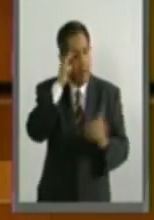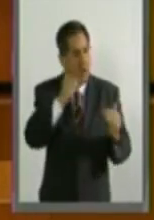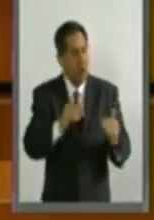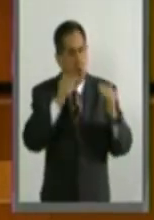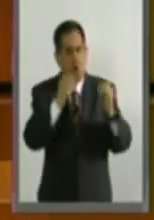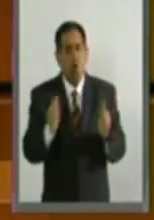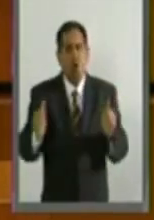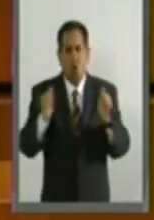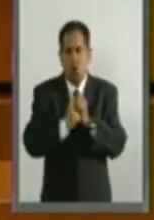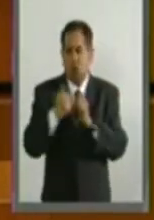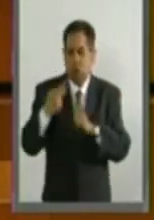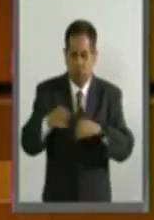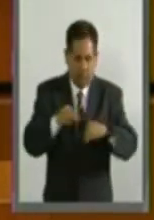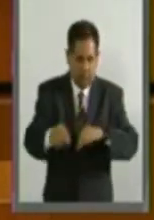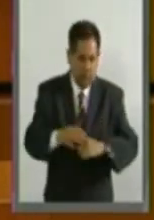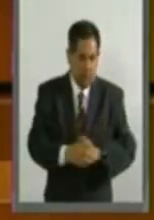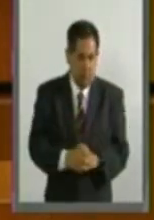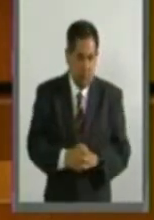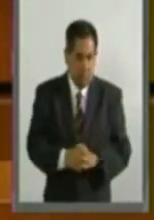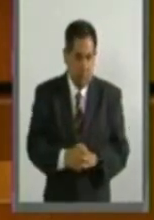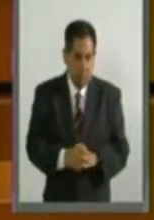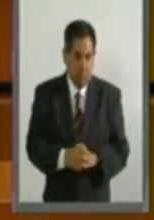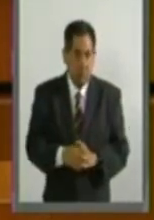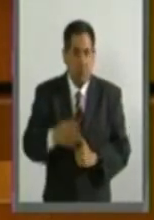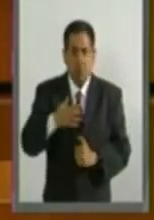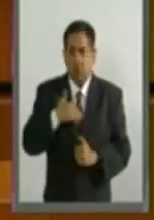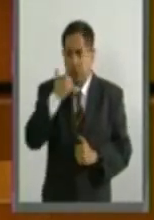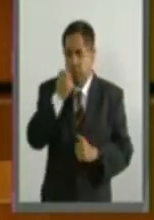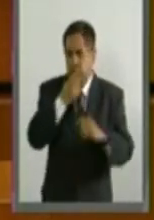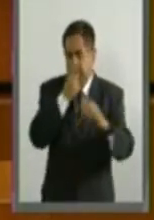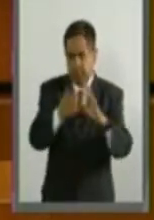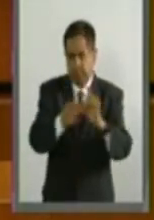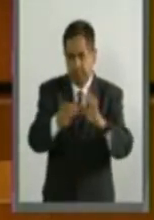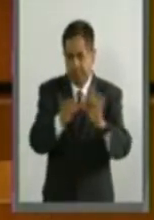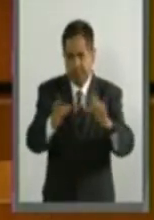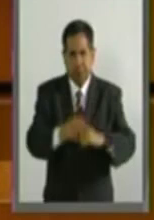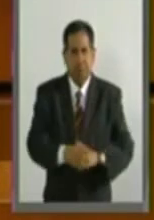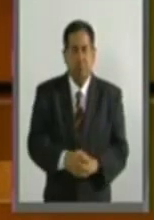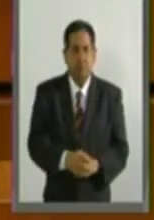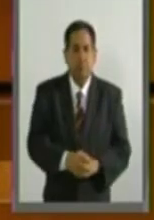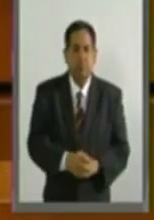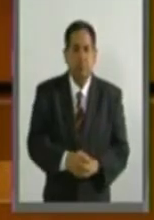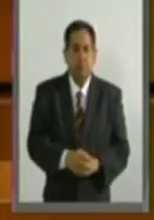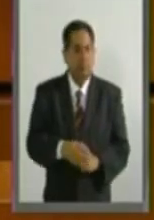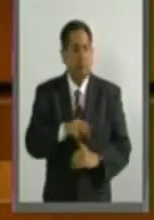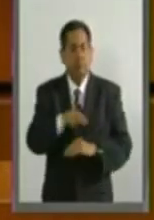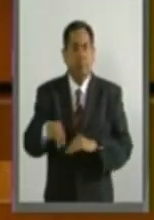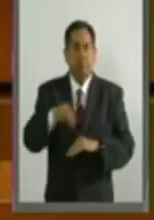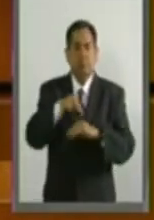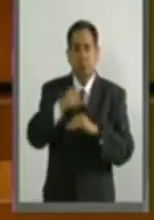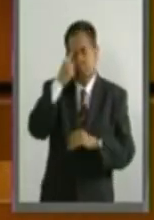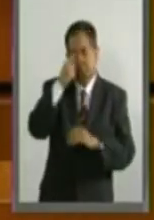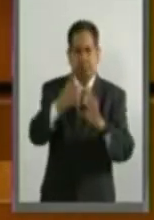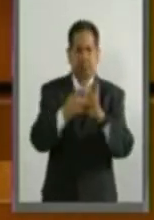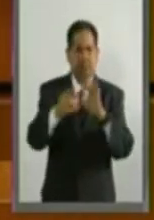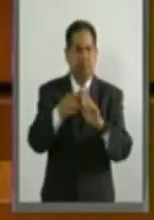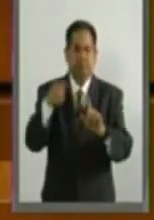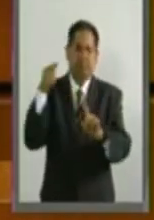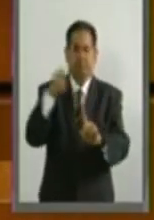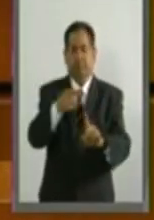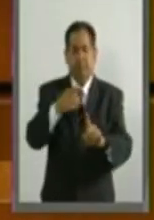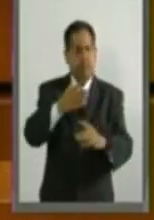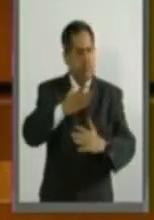por motivo de su trabajo. Yo quiero pasar a esta tribuna a fin de señalar